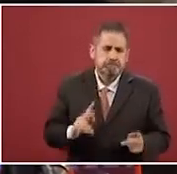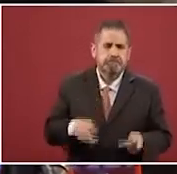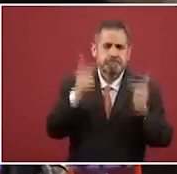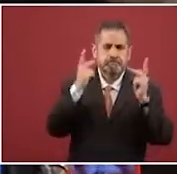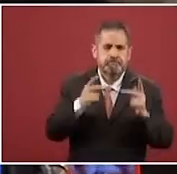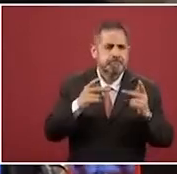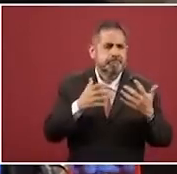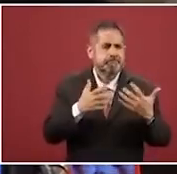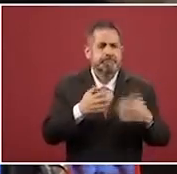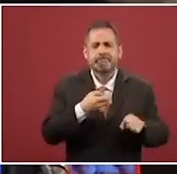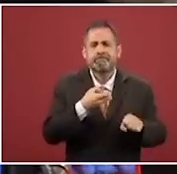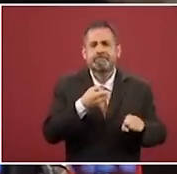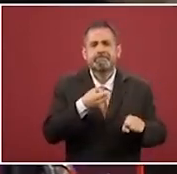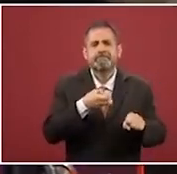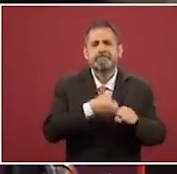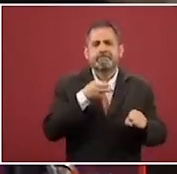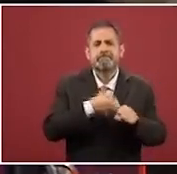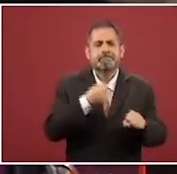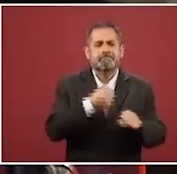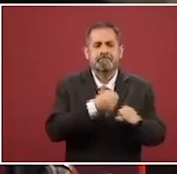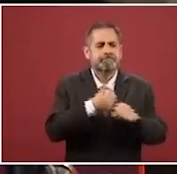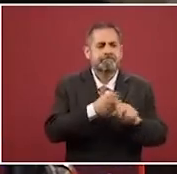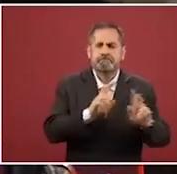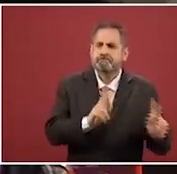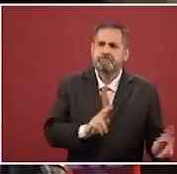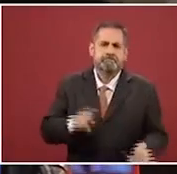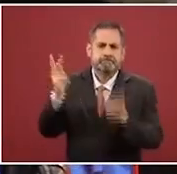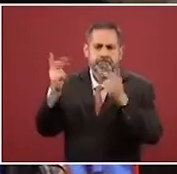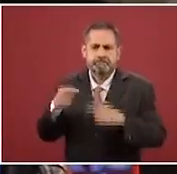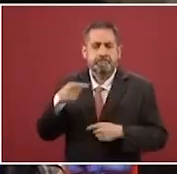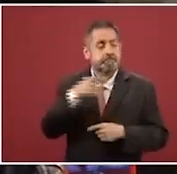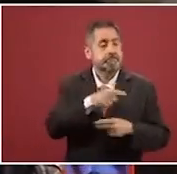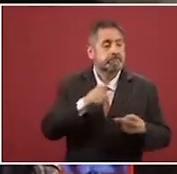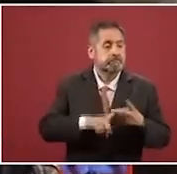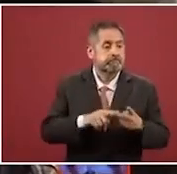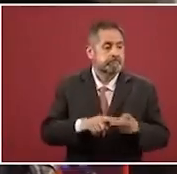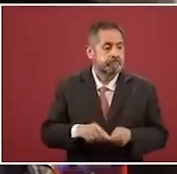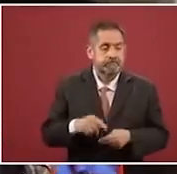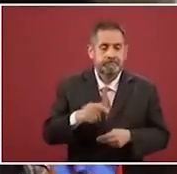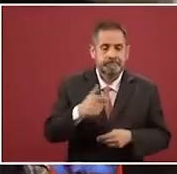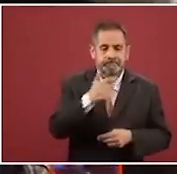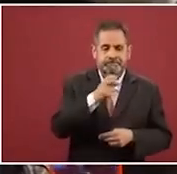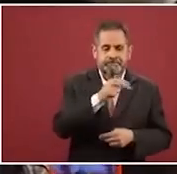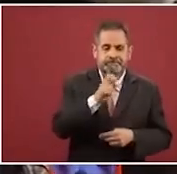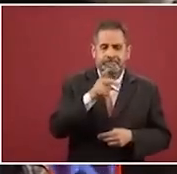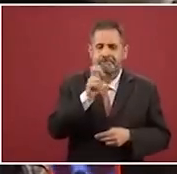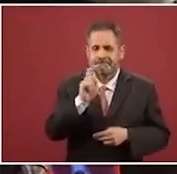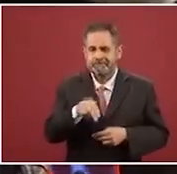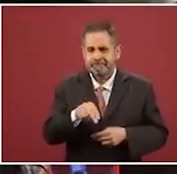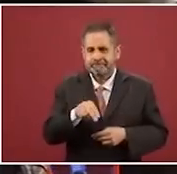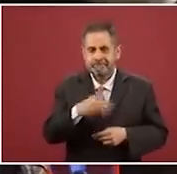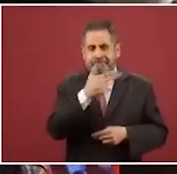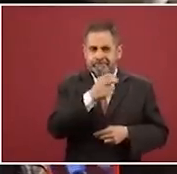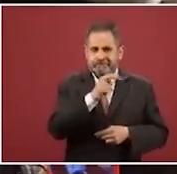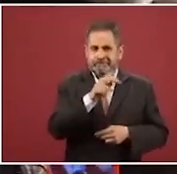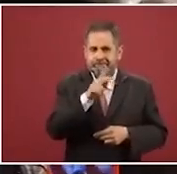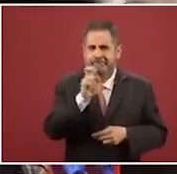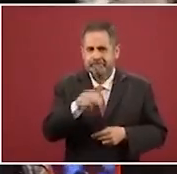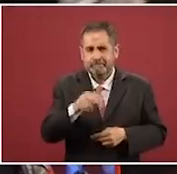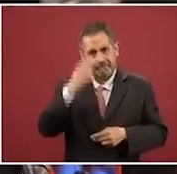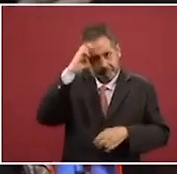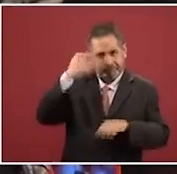la cervecería que estaba aquí en México, y el directivo de Heineken es extranjero. Yo hace un